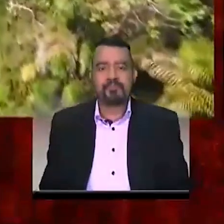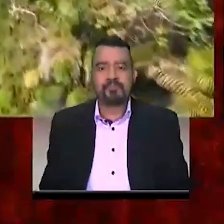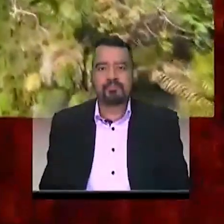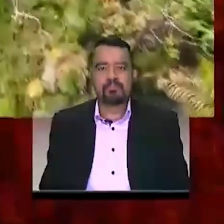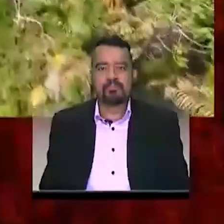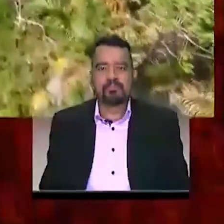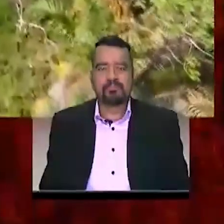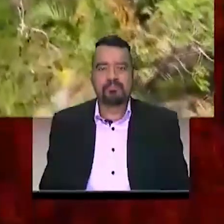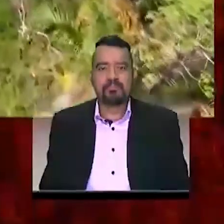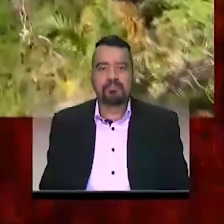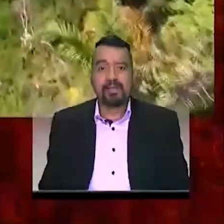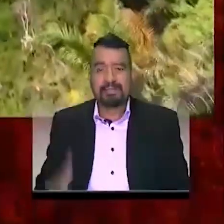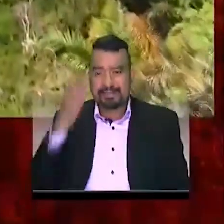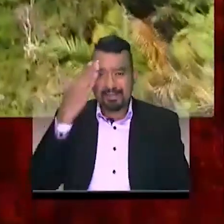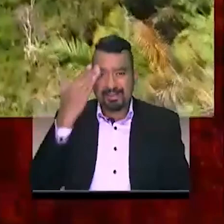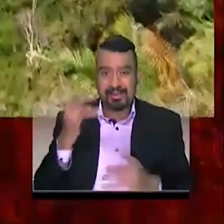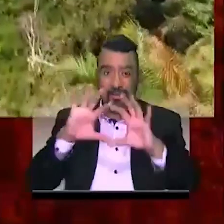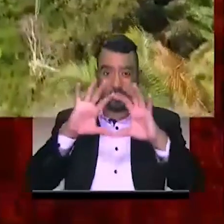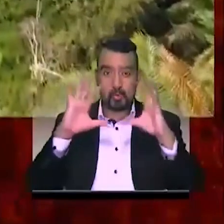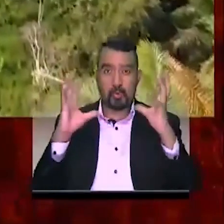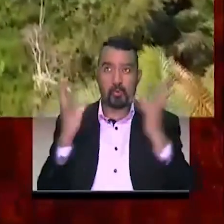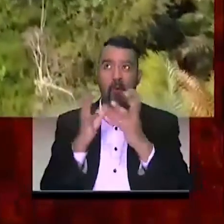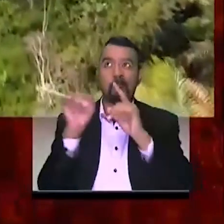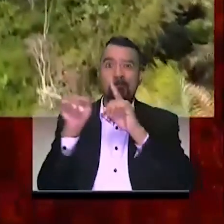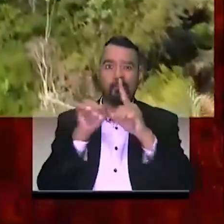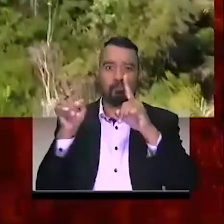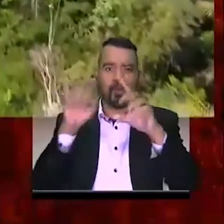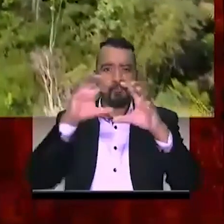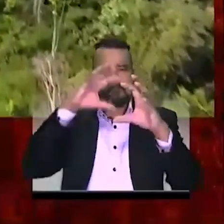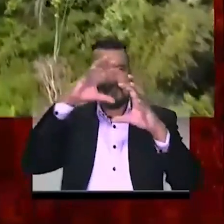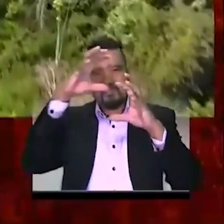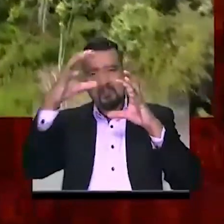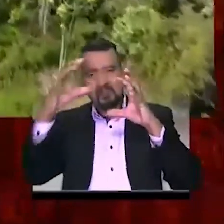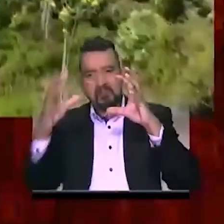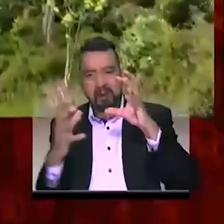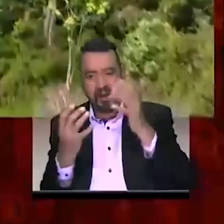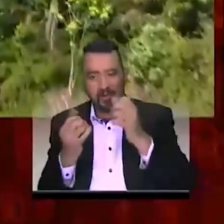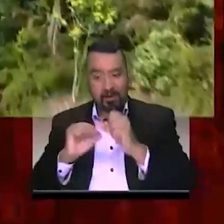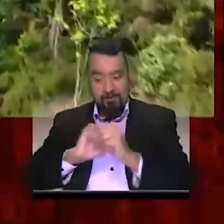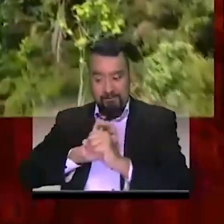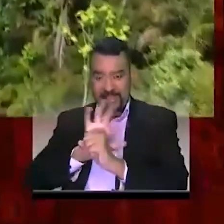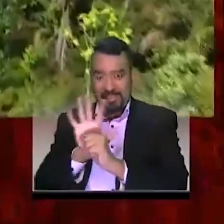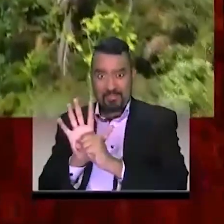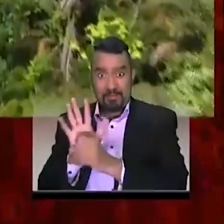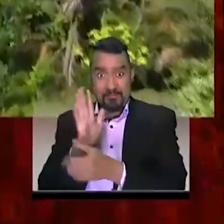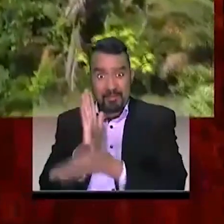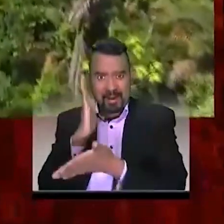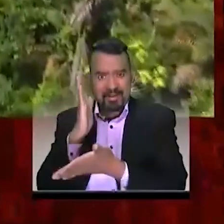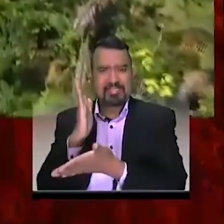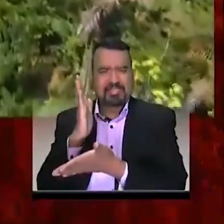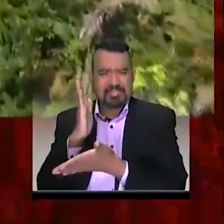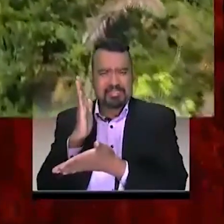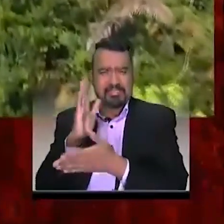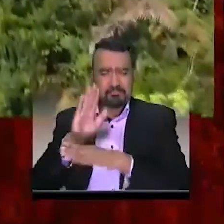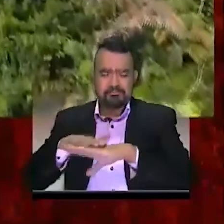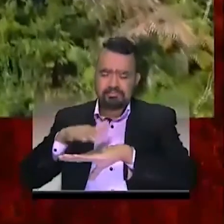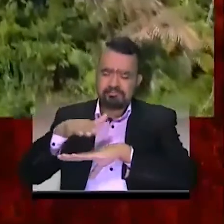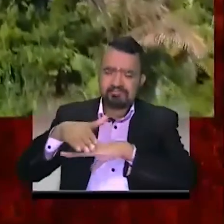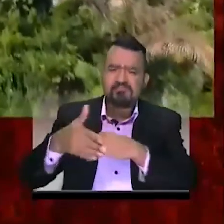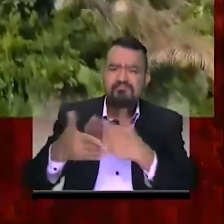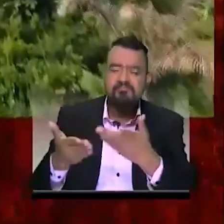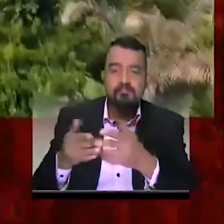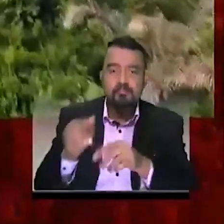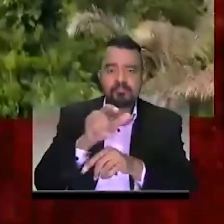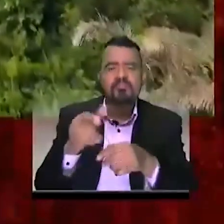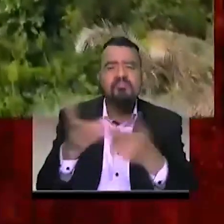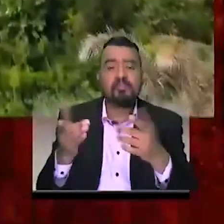y mucho más después de la pandemia, tiene una gran cantidad de alternativas desde la virtualidad, pero una virtualidad